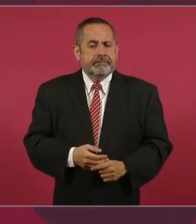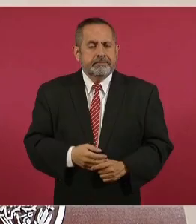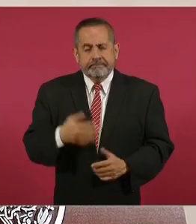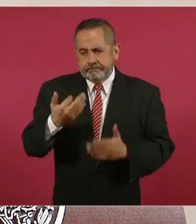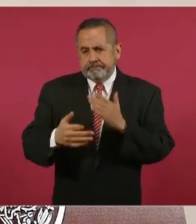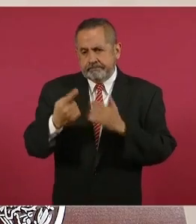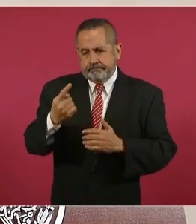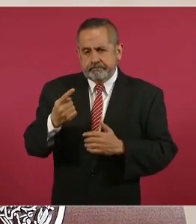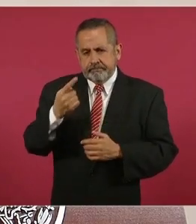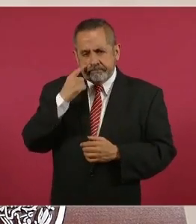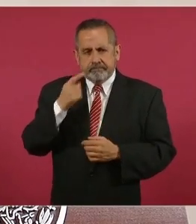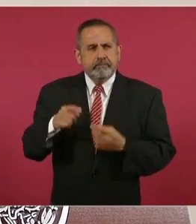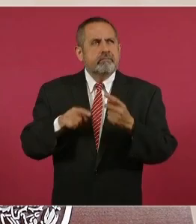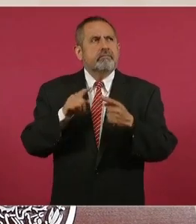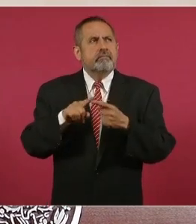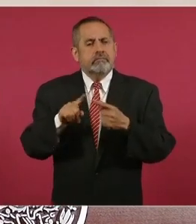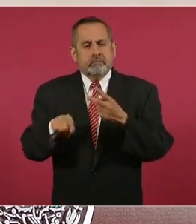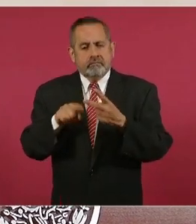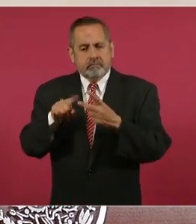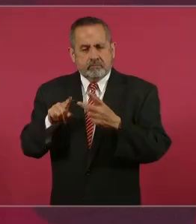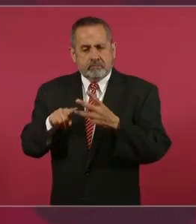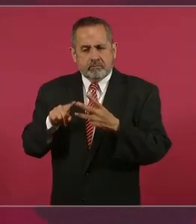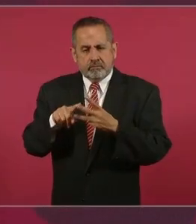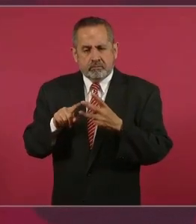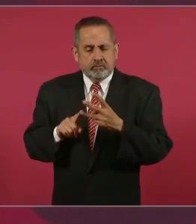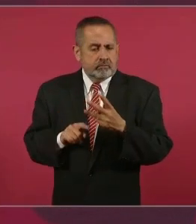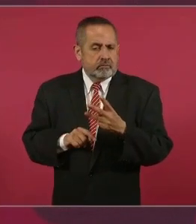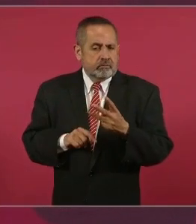Y dos